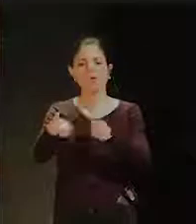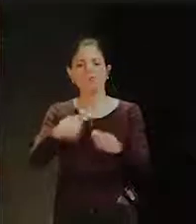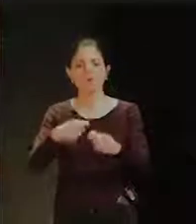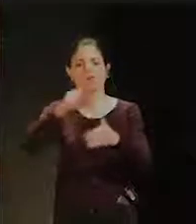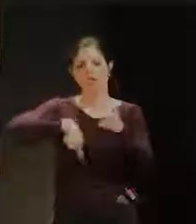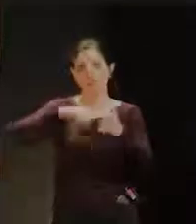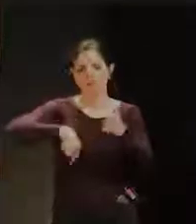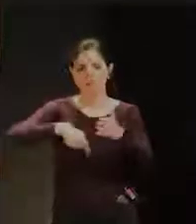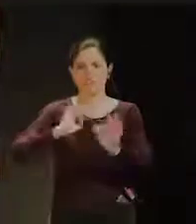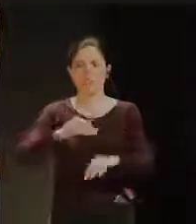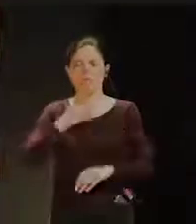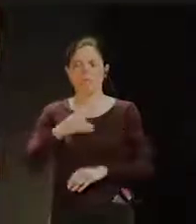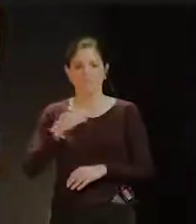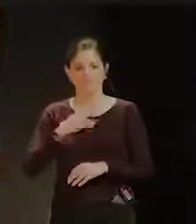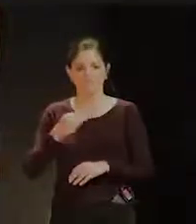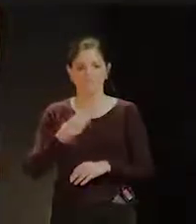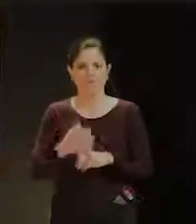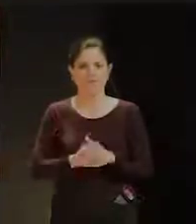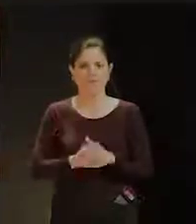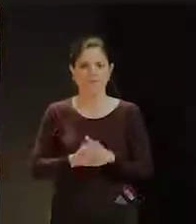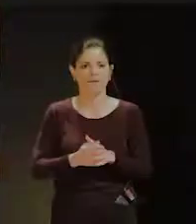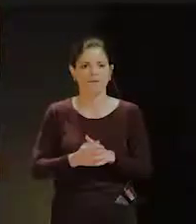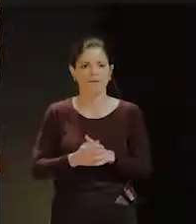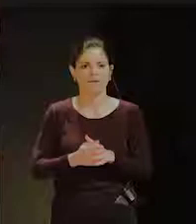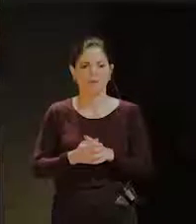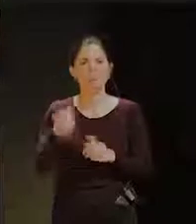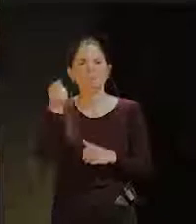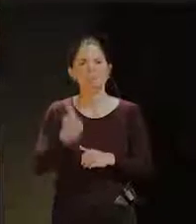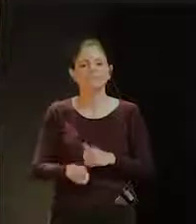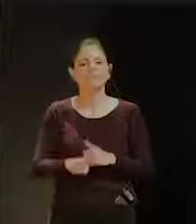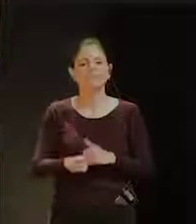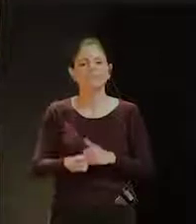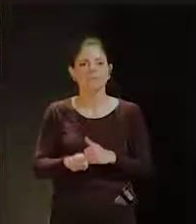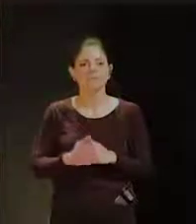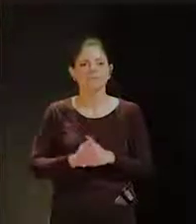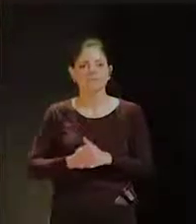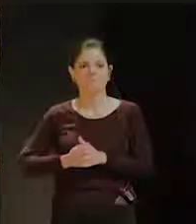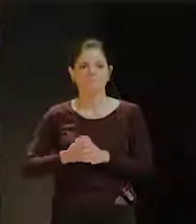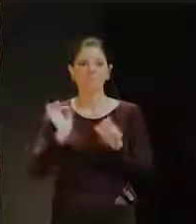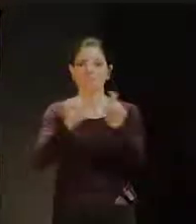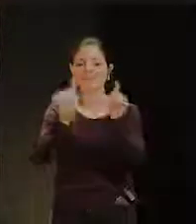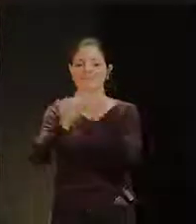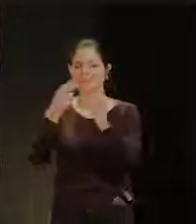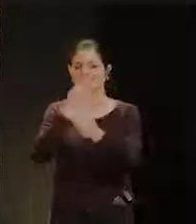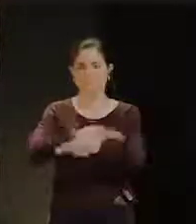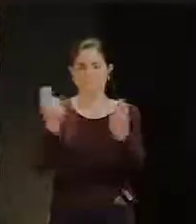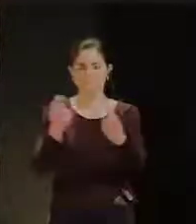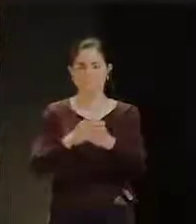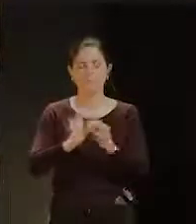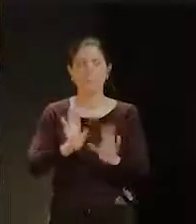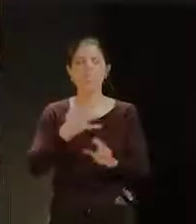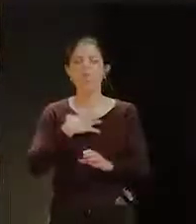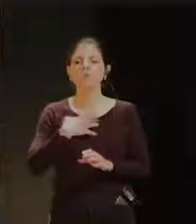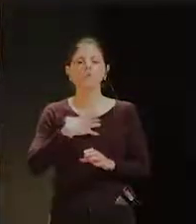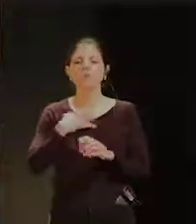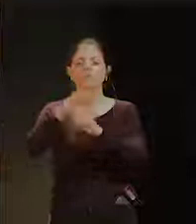y alquiler de propiedades y también entidades públicas. Y no se